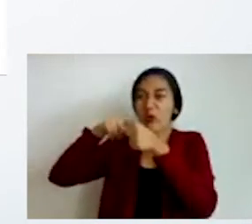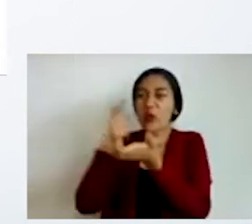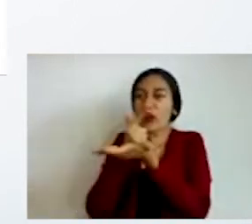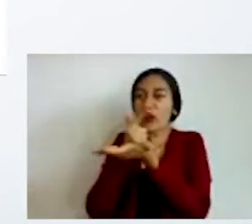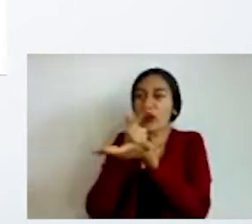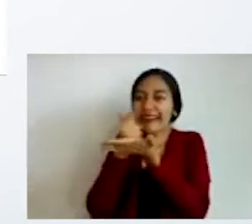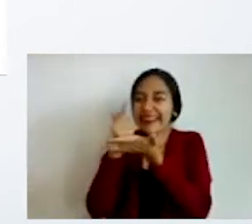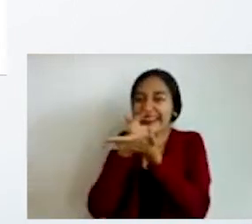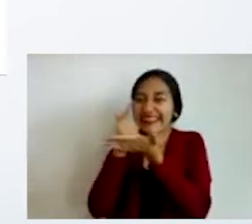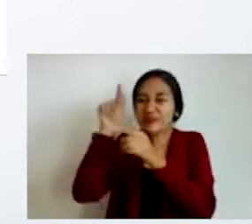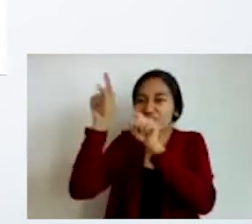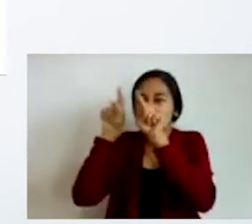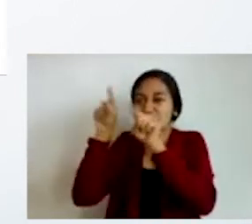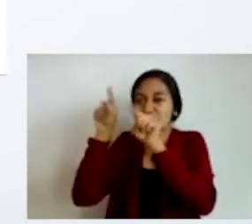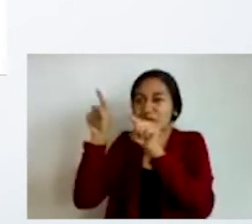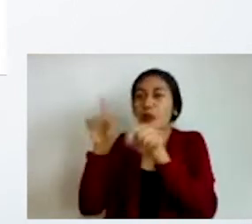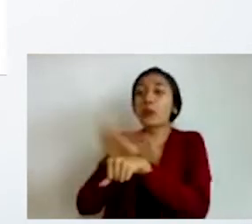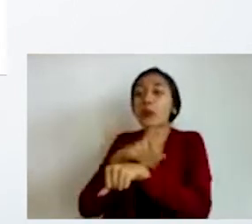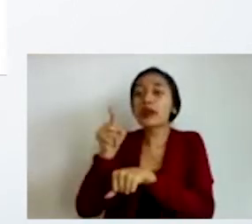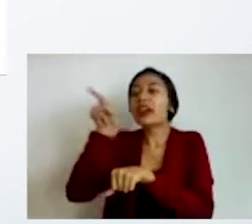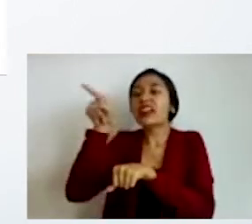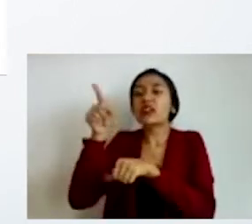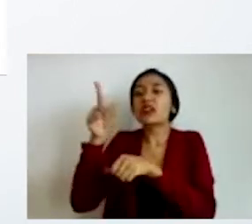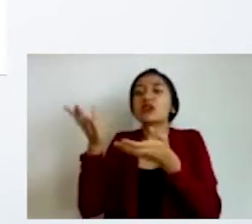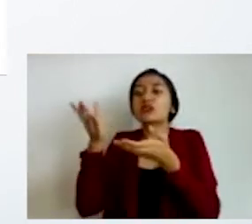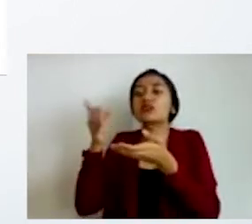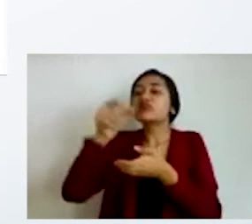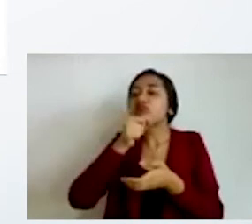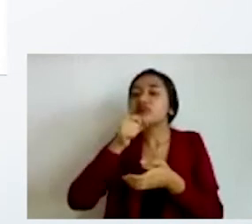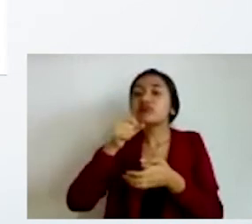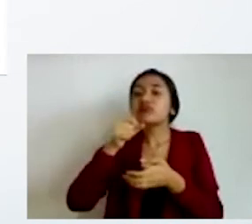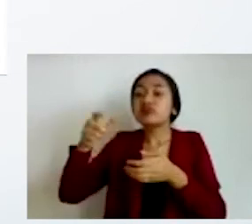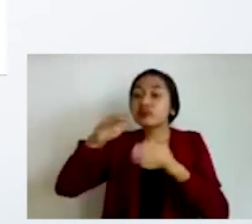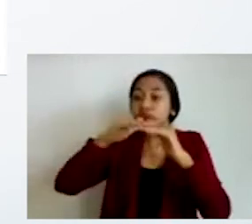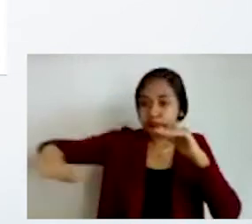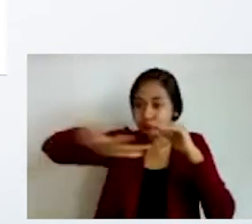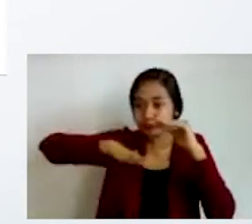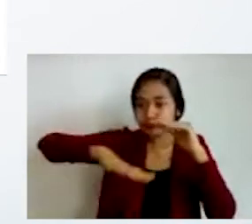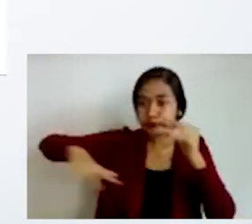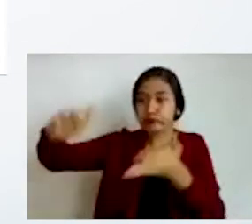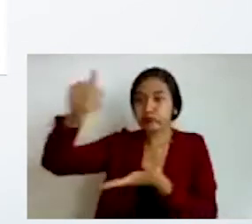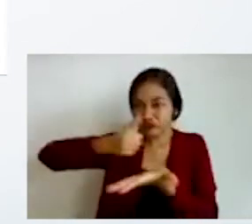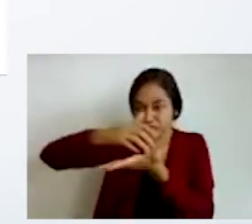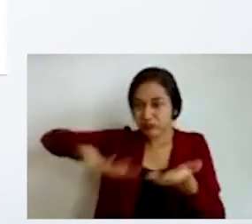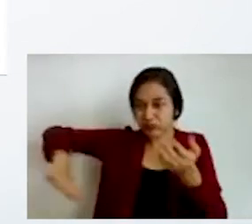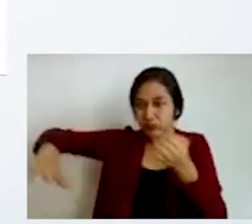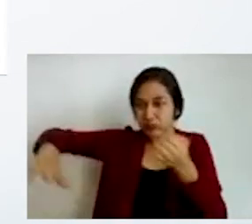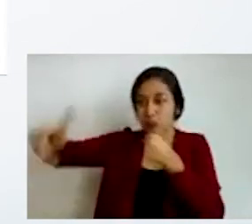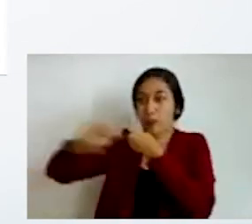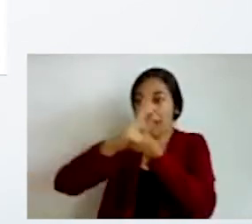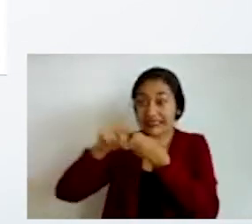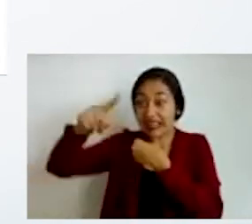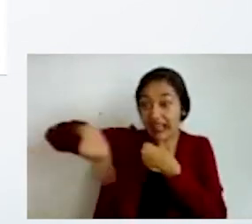porque tienen una mediana de edad más alta, es decir, una proporción de personas que, ya si nos vamos al extremo de la